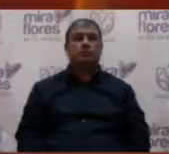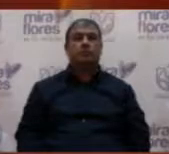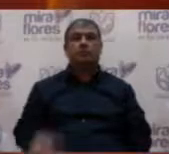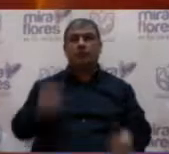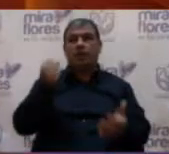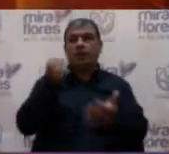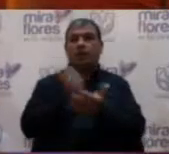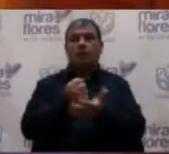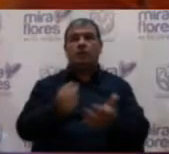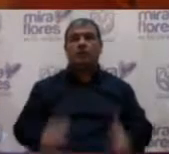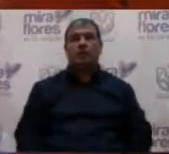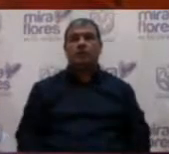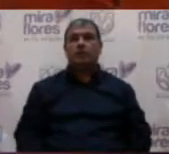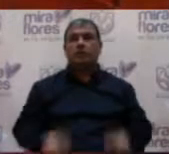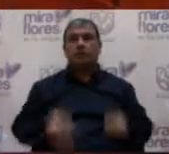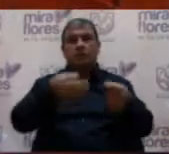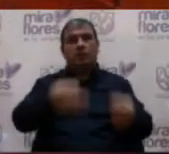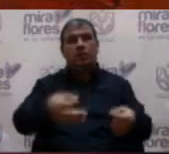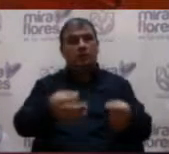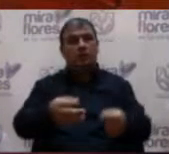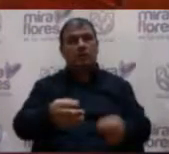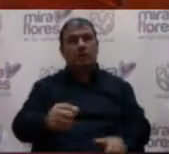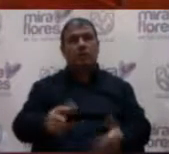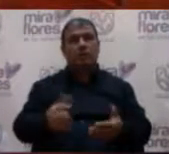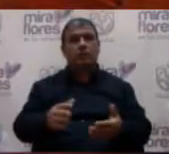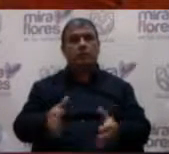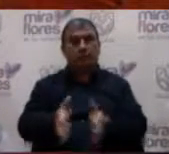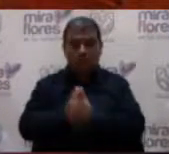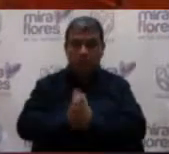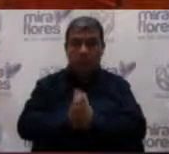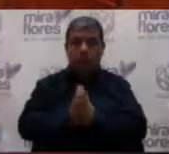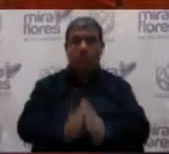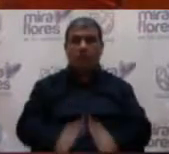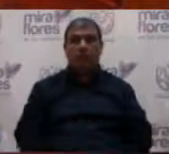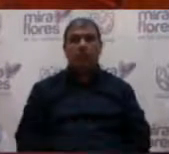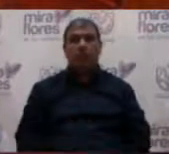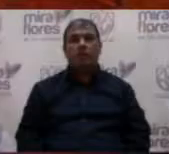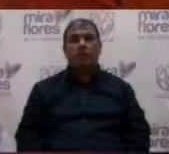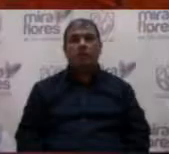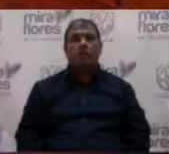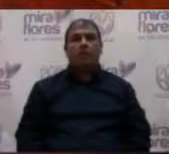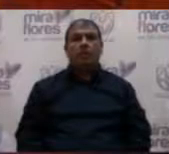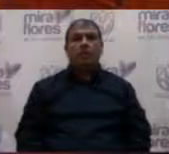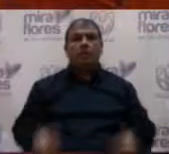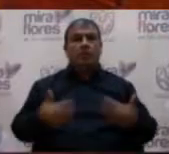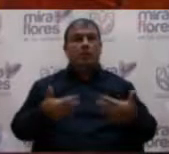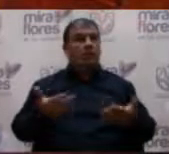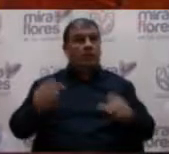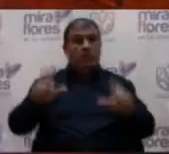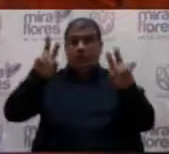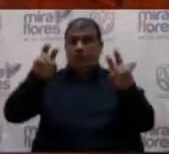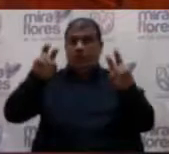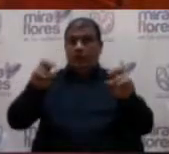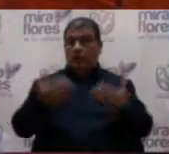Queda aprobado entonces, se le entrega al señor Souza Locio lo solicitado. Muy bien, ¿tenemos algún otro